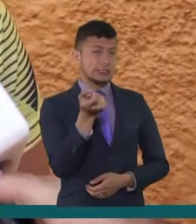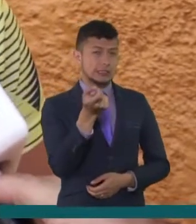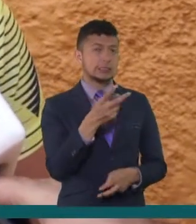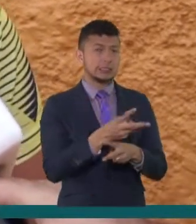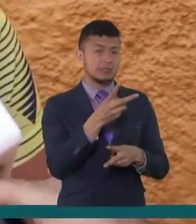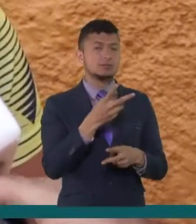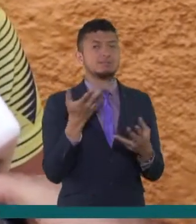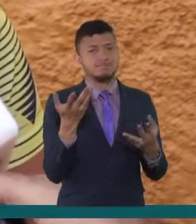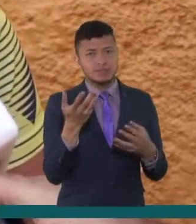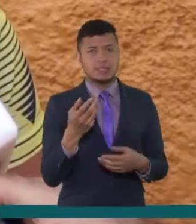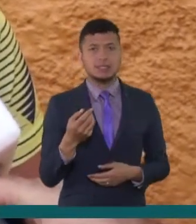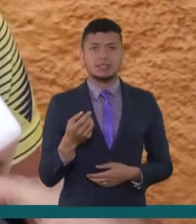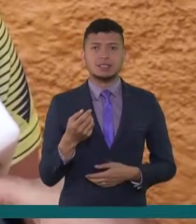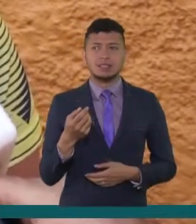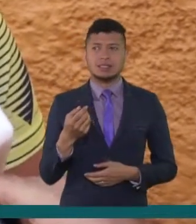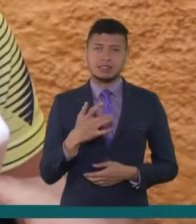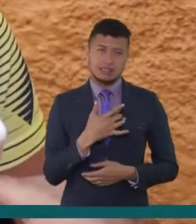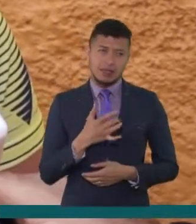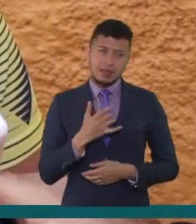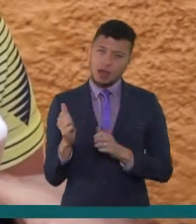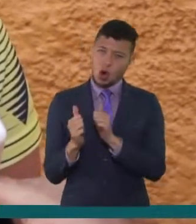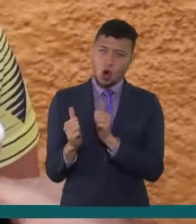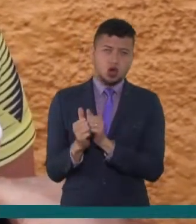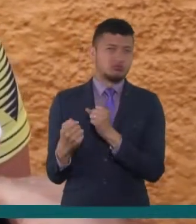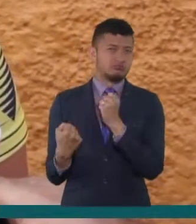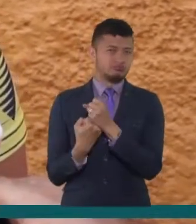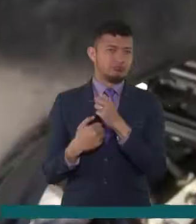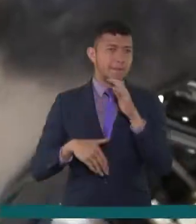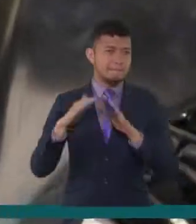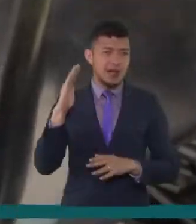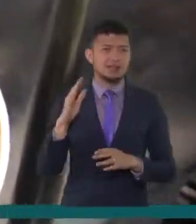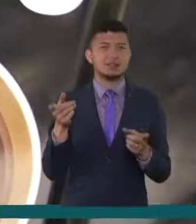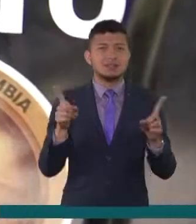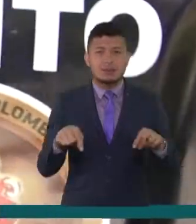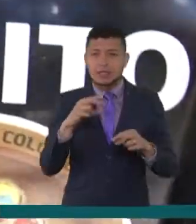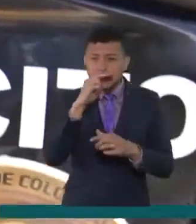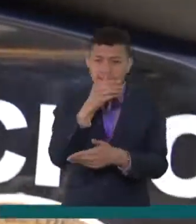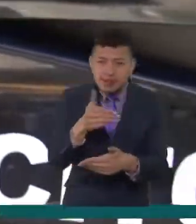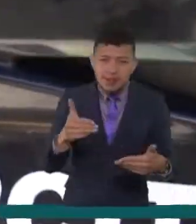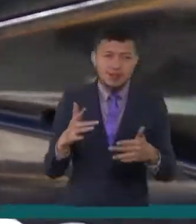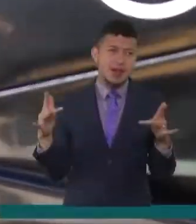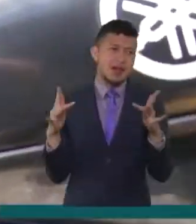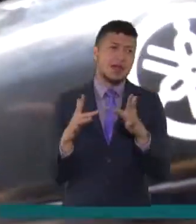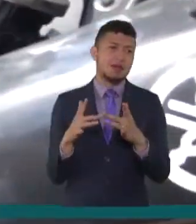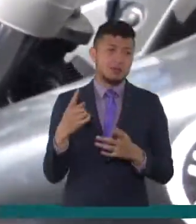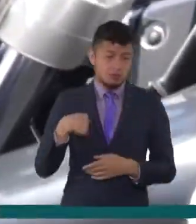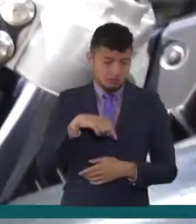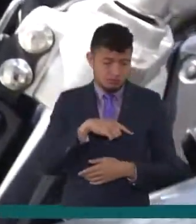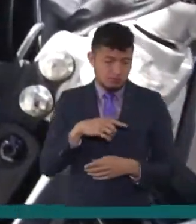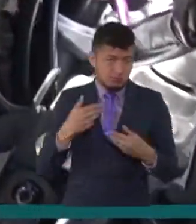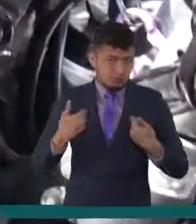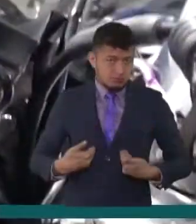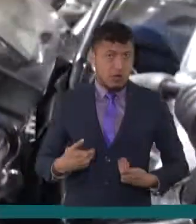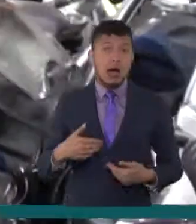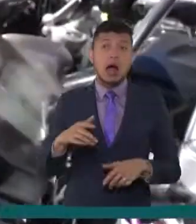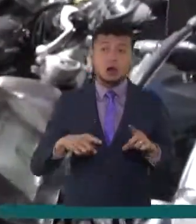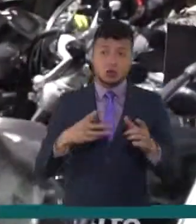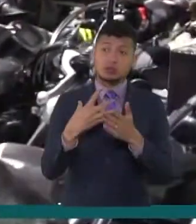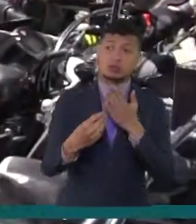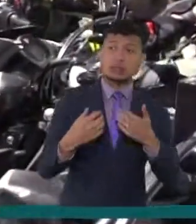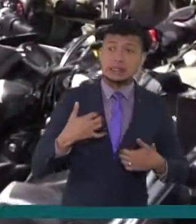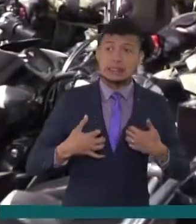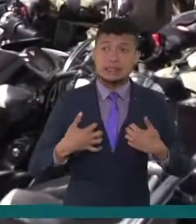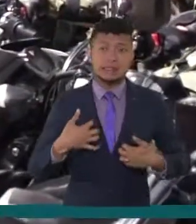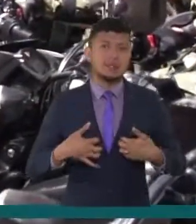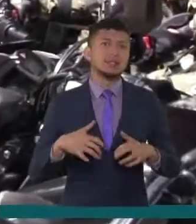¿no? Y pues al ver que se siente uno como más en compañía, más que todo también por los niños y uno, porque pues obviamente a uno ya le da